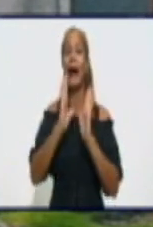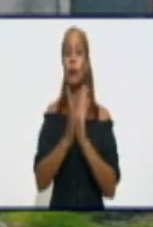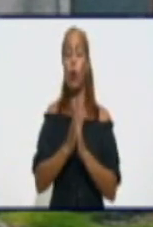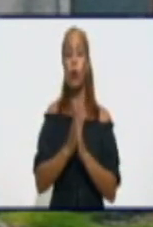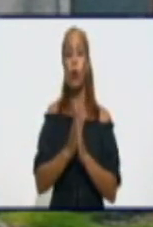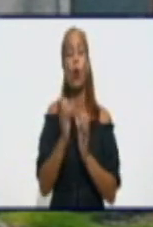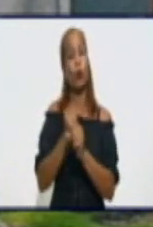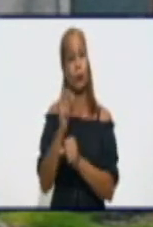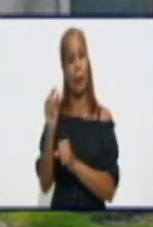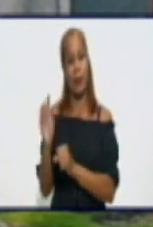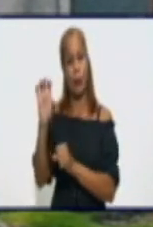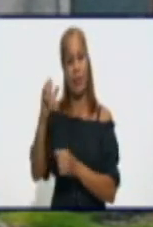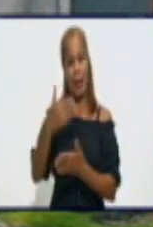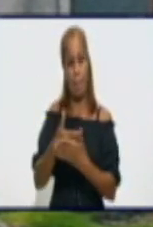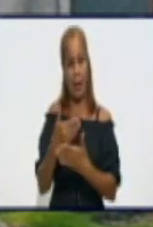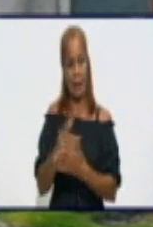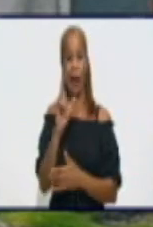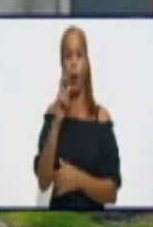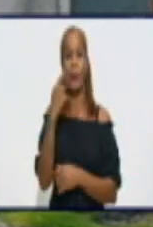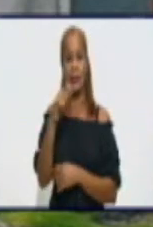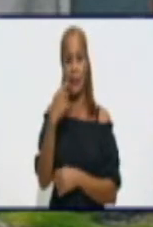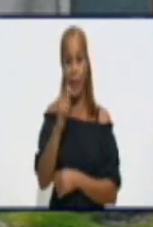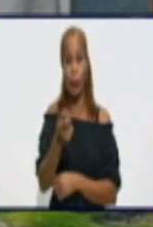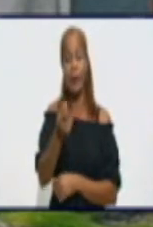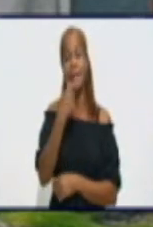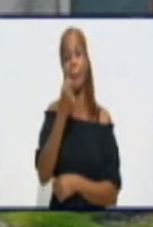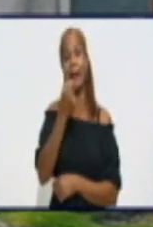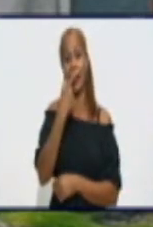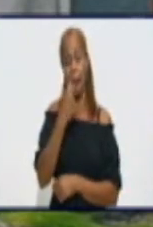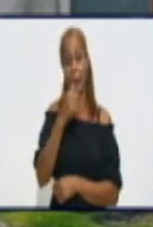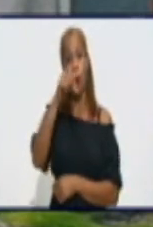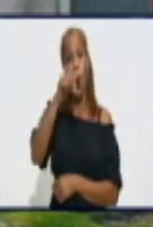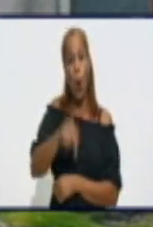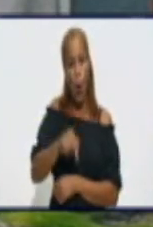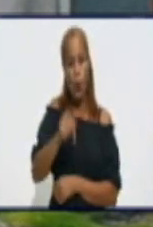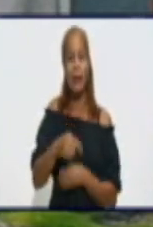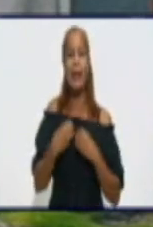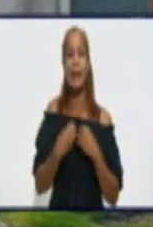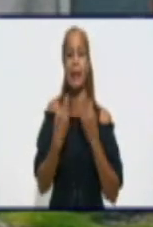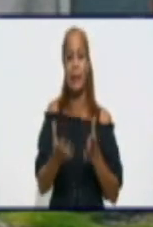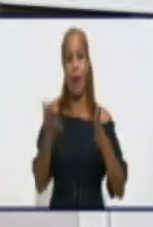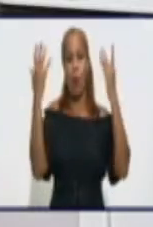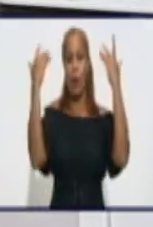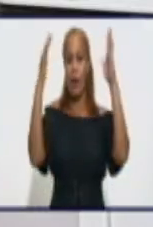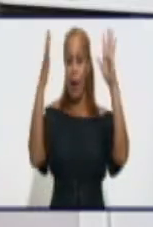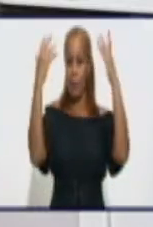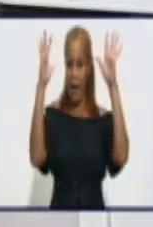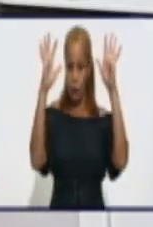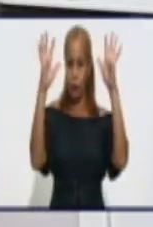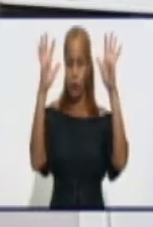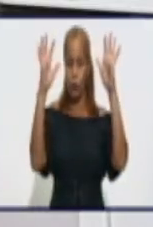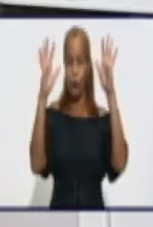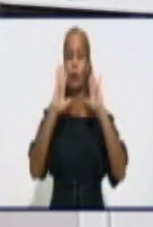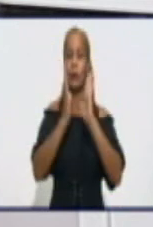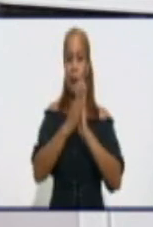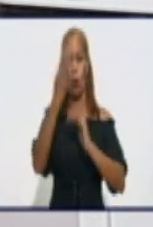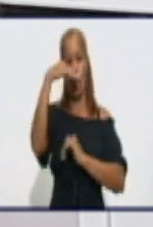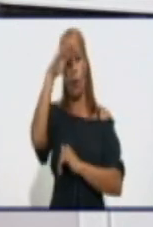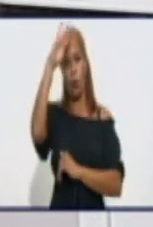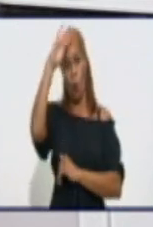Granma, hoy dedicamos el aplauso de la patria agradecida.